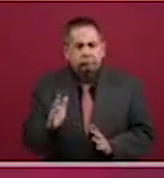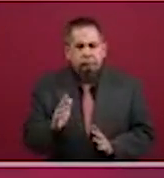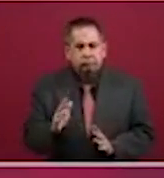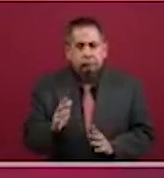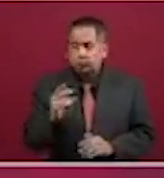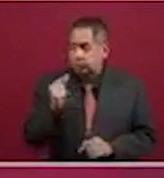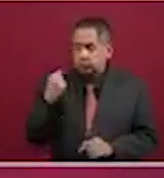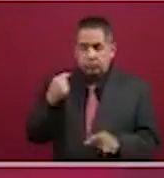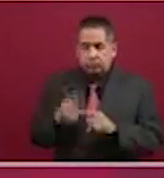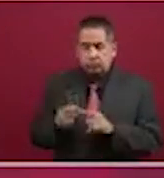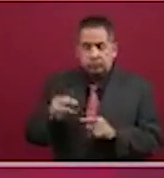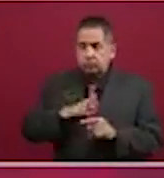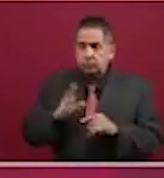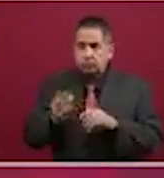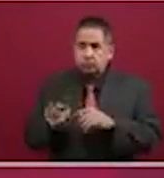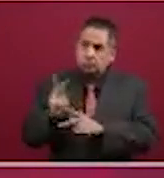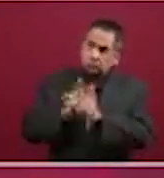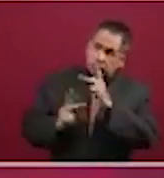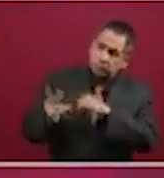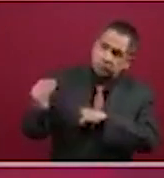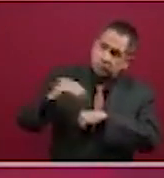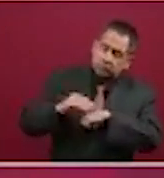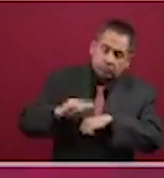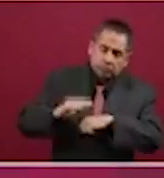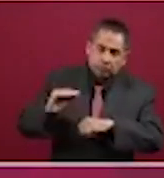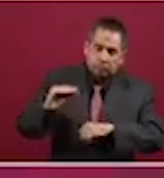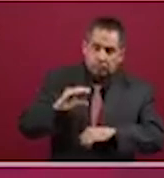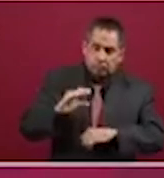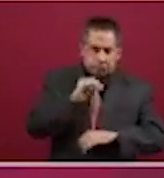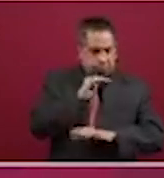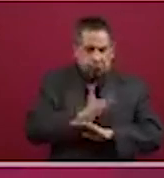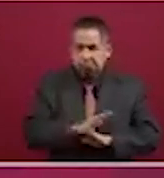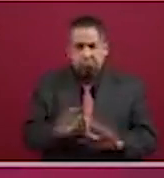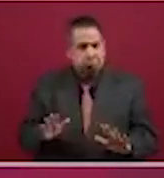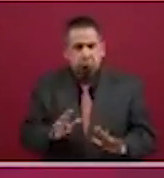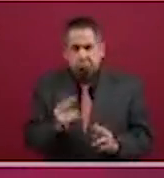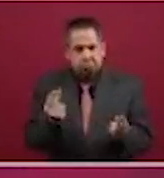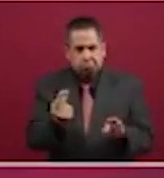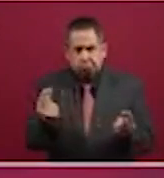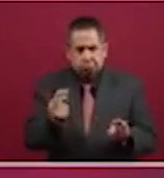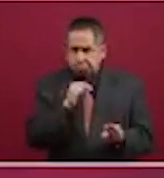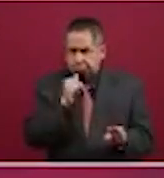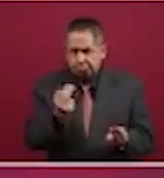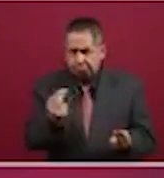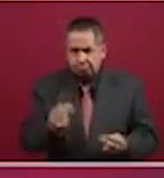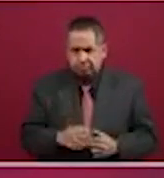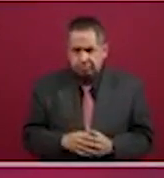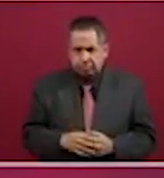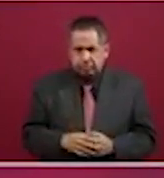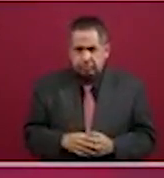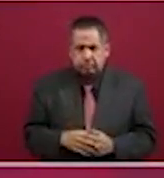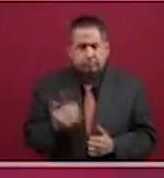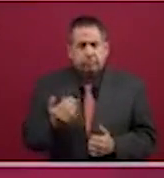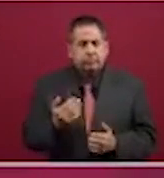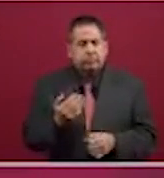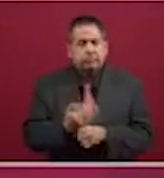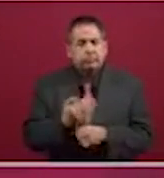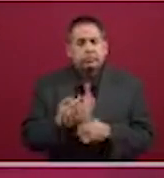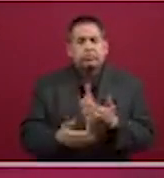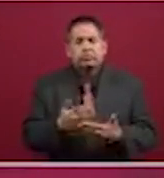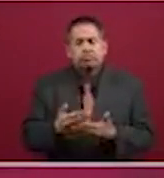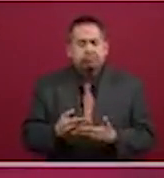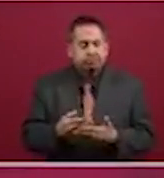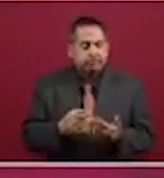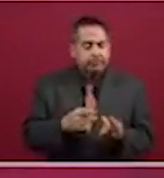habido contratación de deudas en pm y esto es un